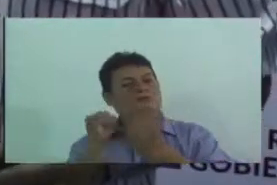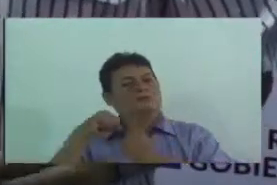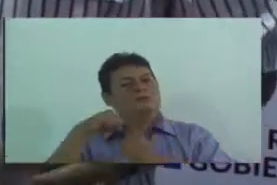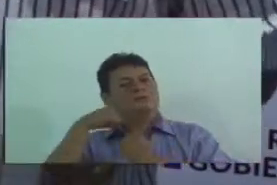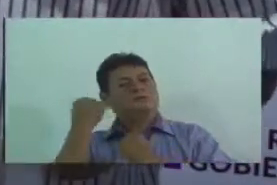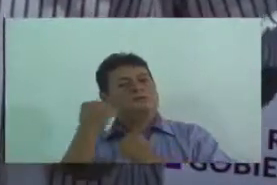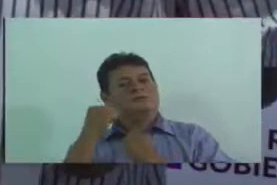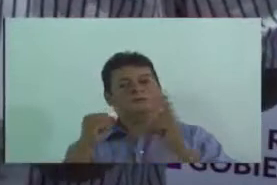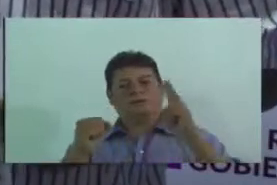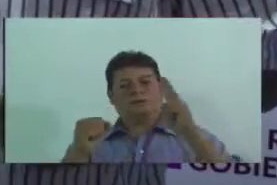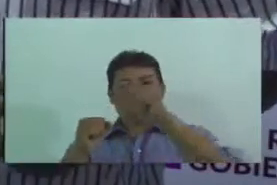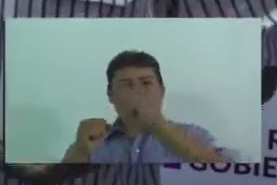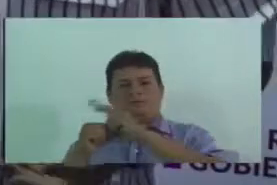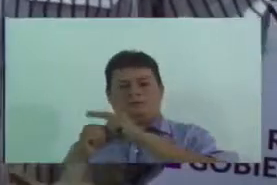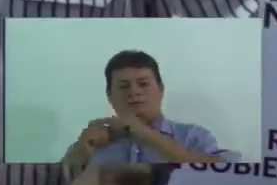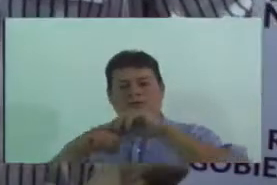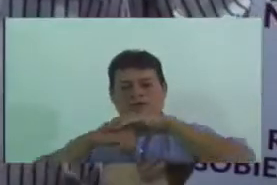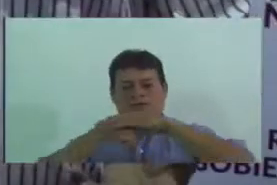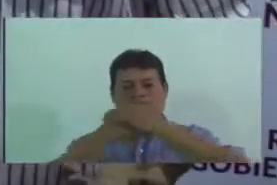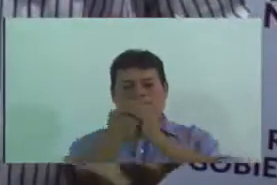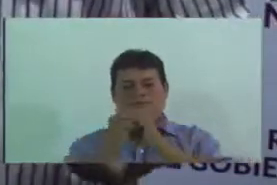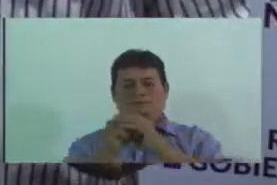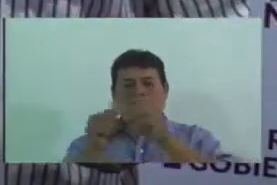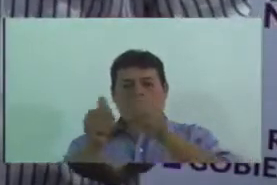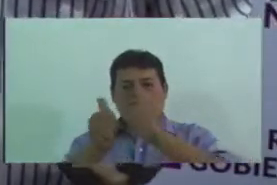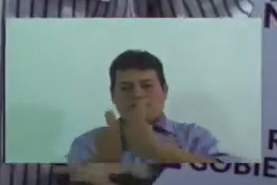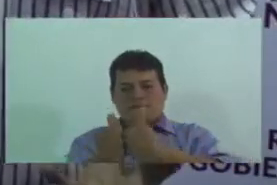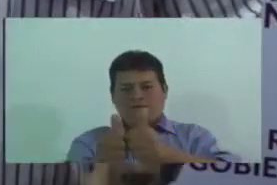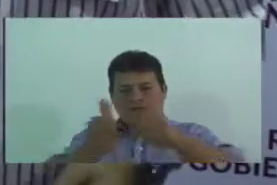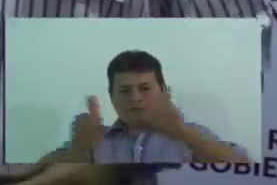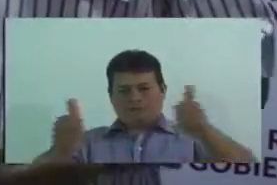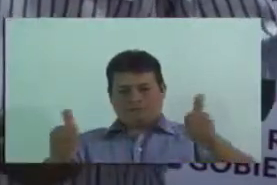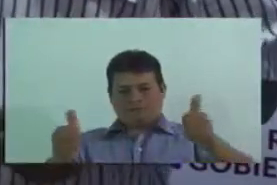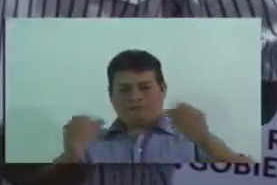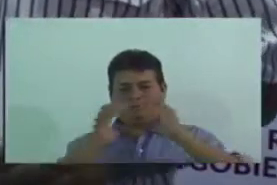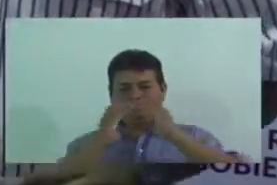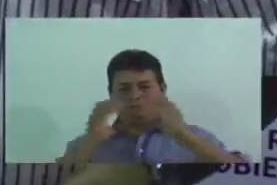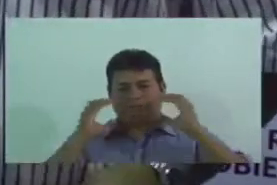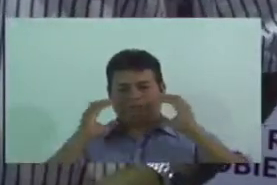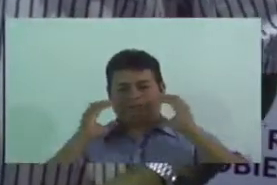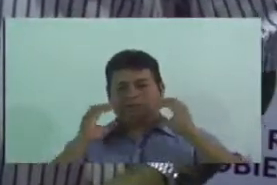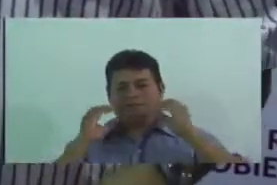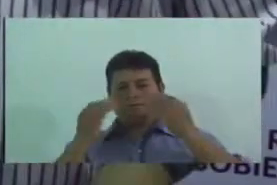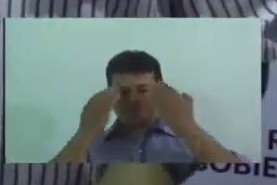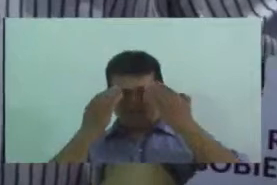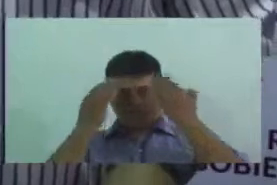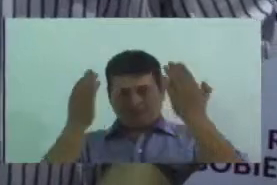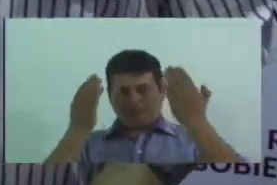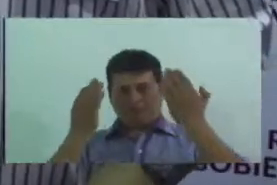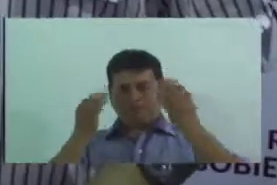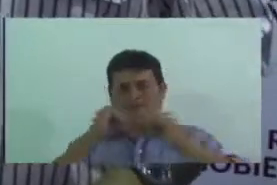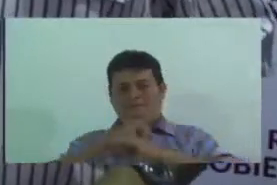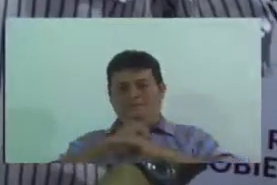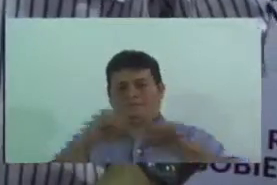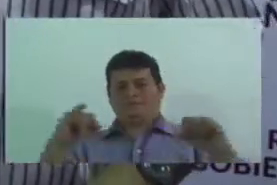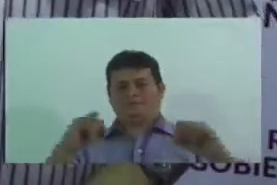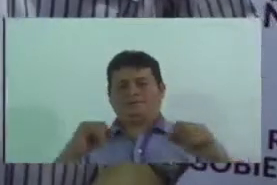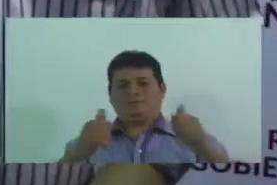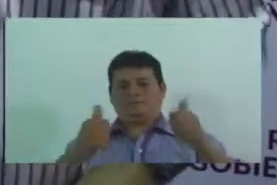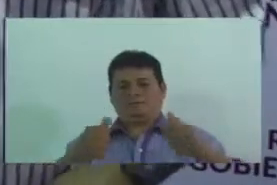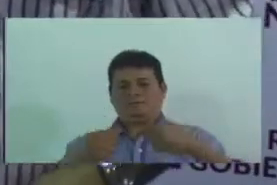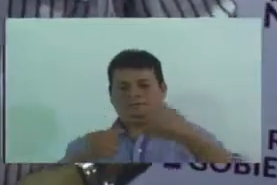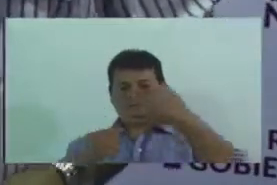cuidándonos. No se olviden, es muy importante el distanciamiento social, el uso de alcohol en gel. Muchas gracias de vuelta y hasta un